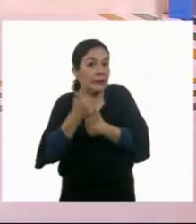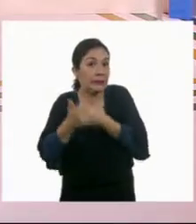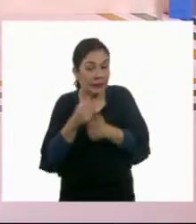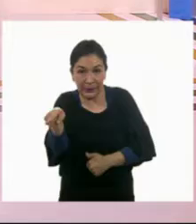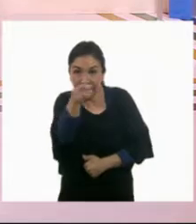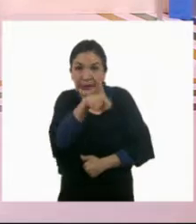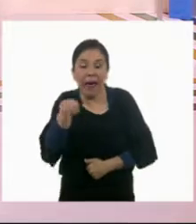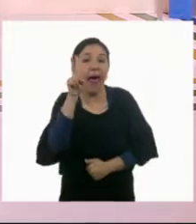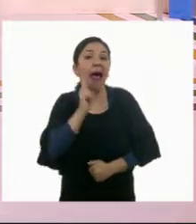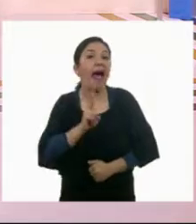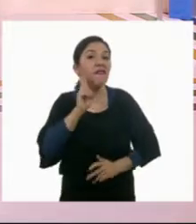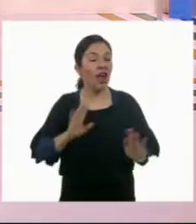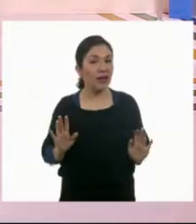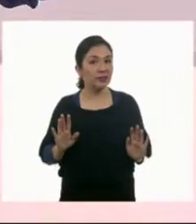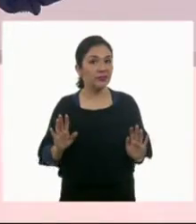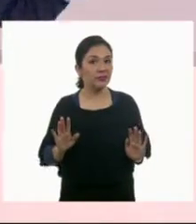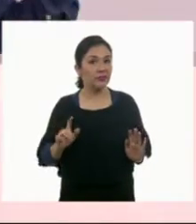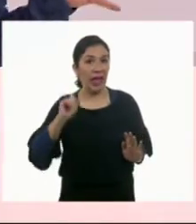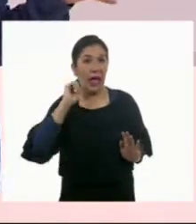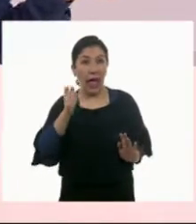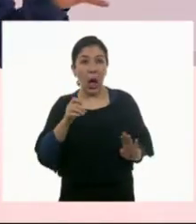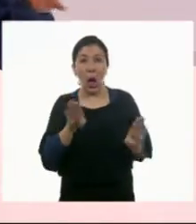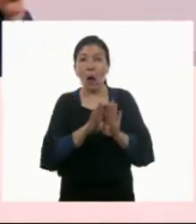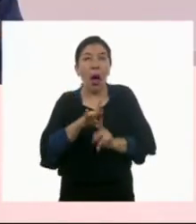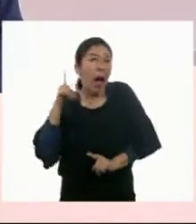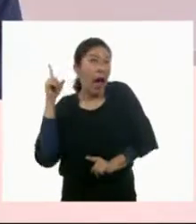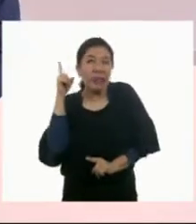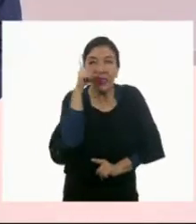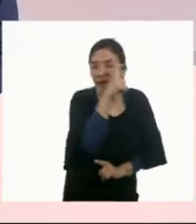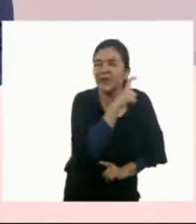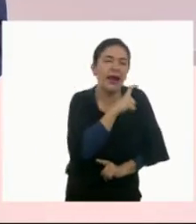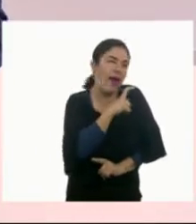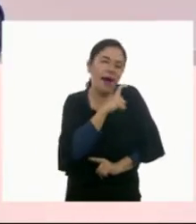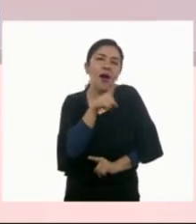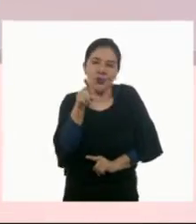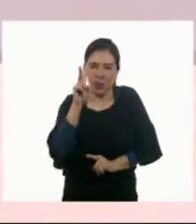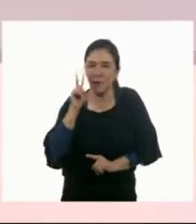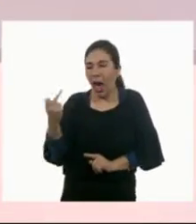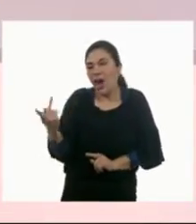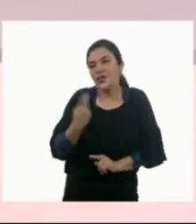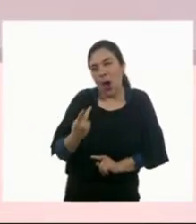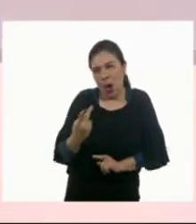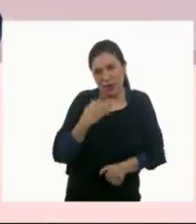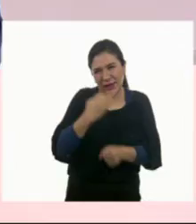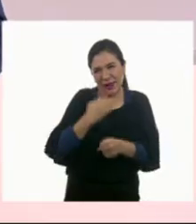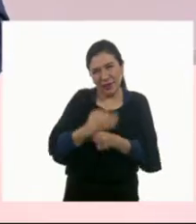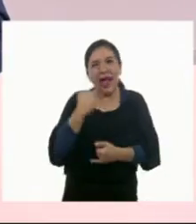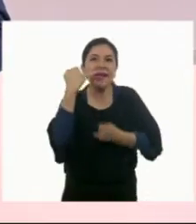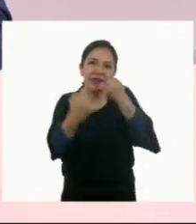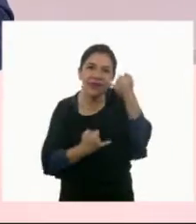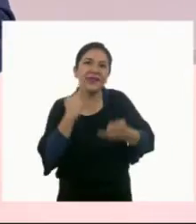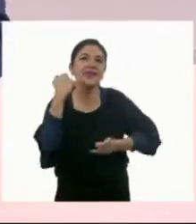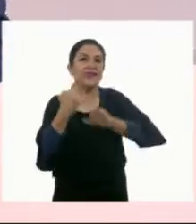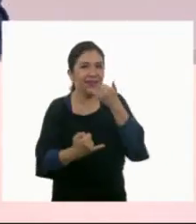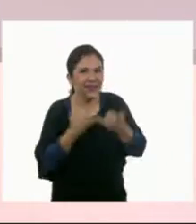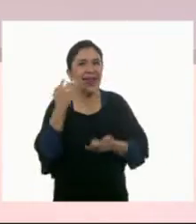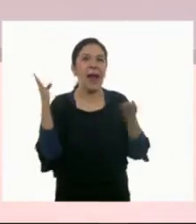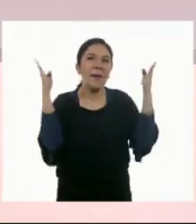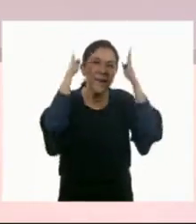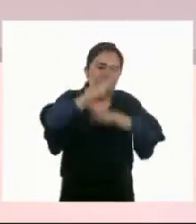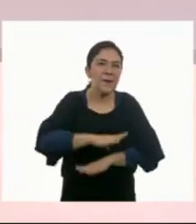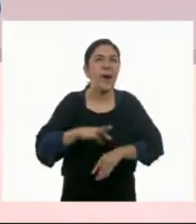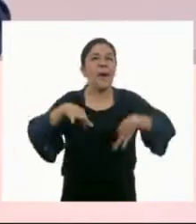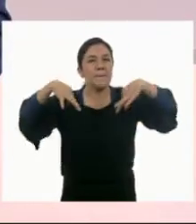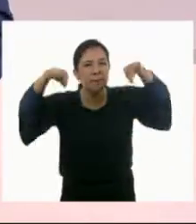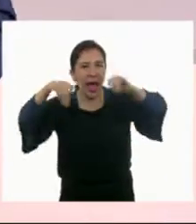A ver, sí. Que no va a ser el gran reto del mundo. Ustedes ya vieron a Eric y yo, a mí, que estuvimos jugando